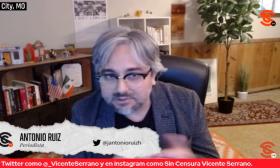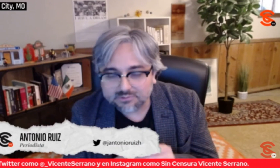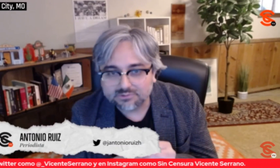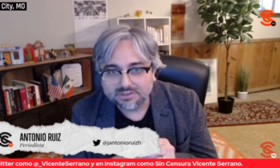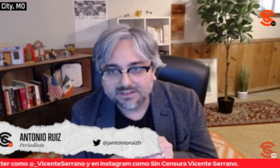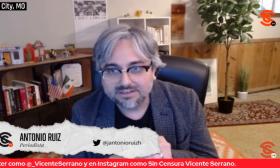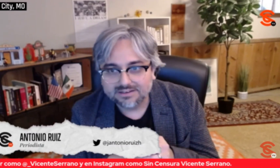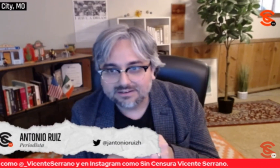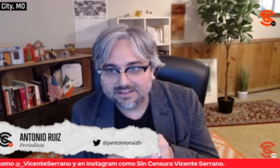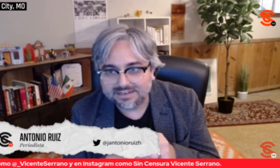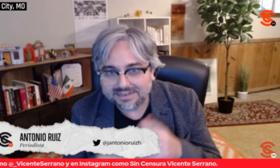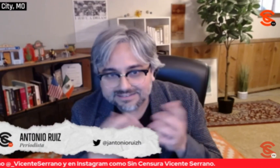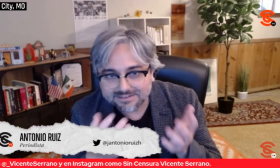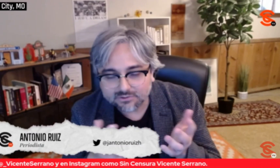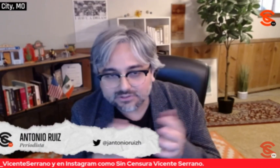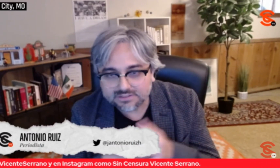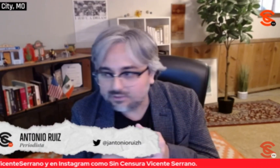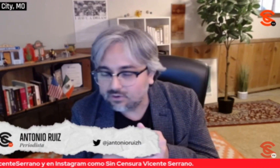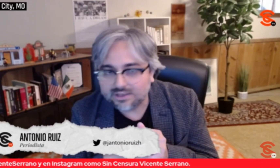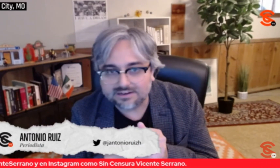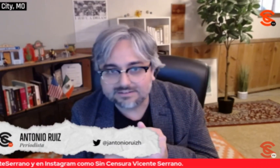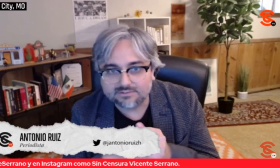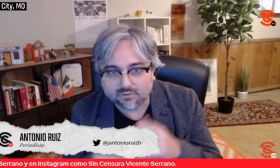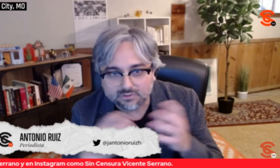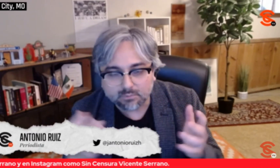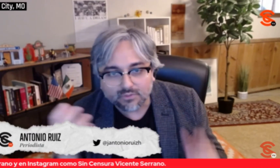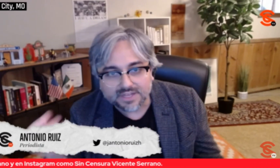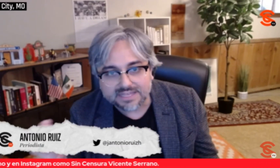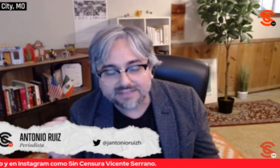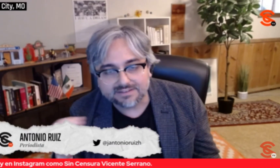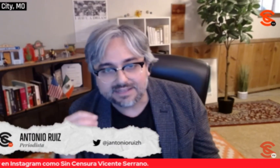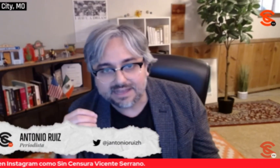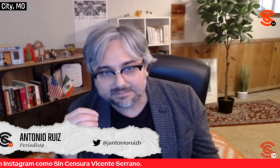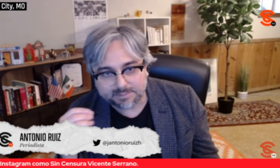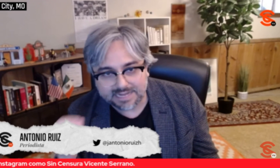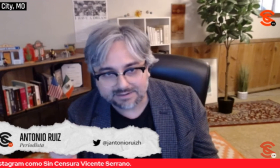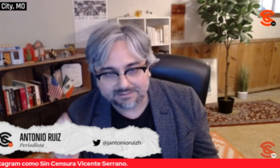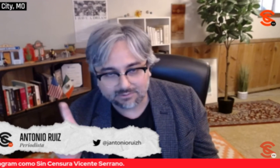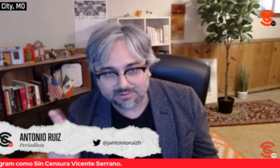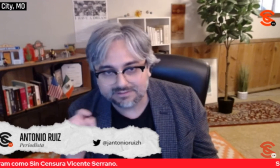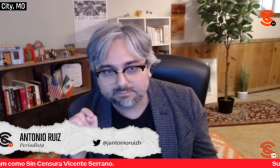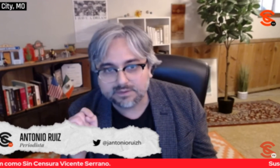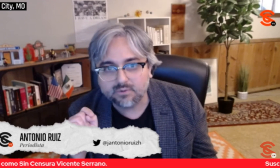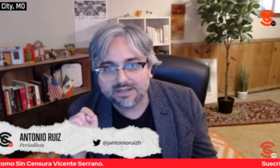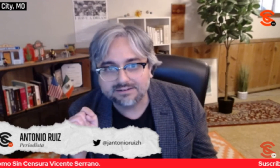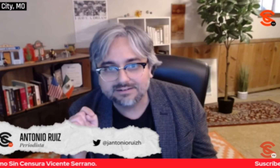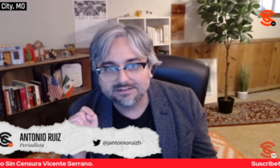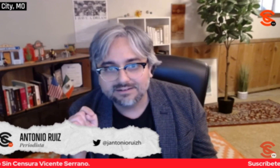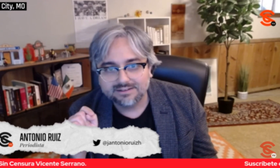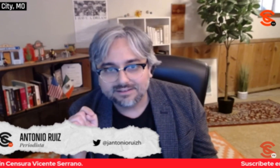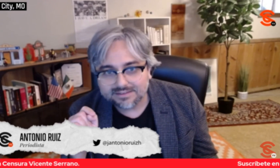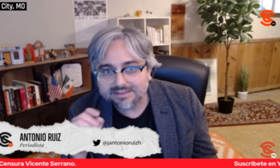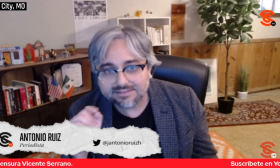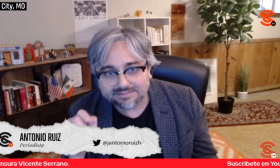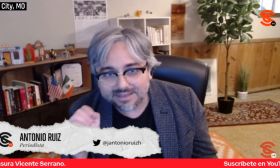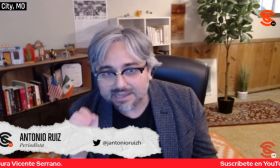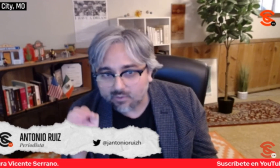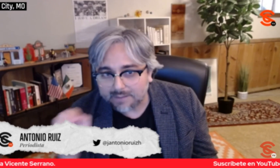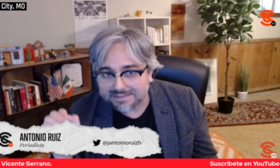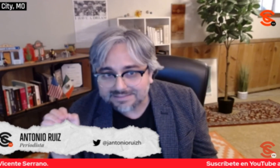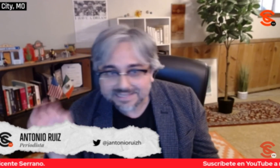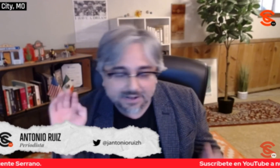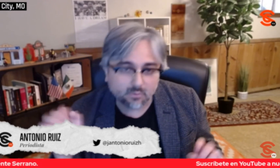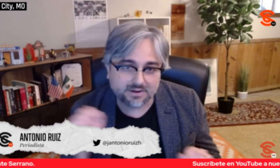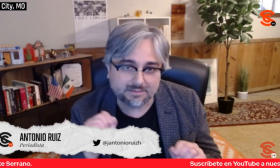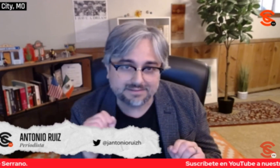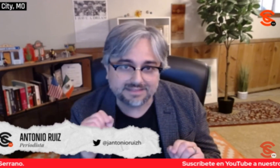estos medios, en estricto sentido, lo que les correspondería sería esperar en lugar de especular. Y si hay